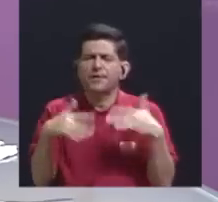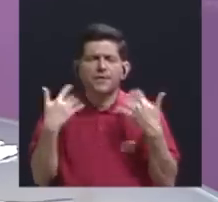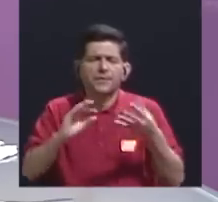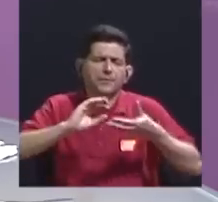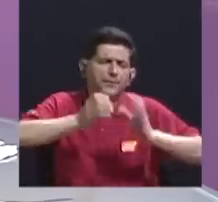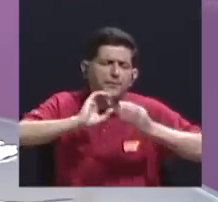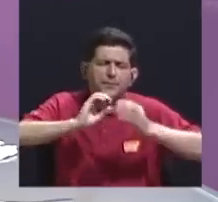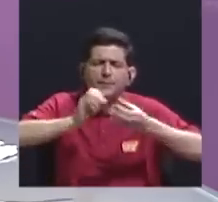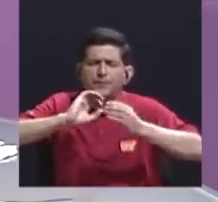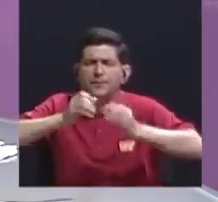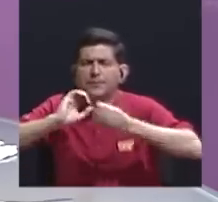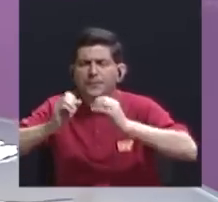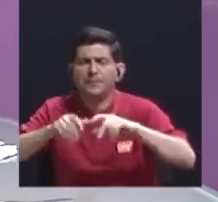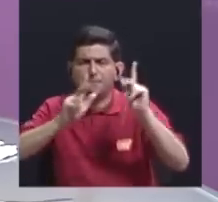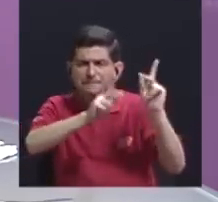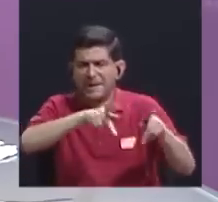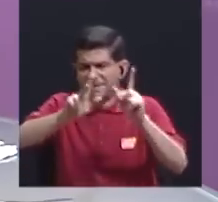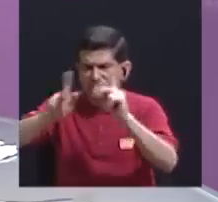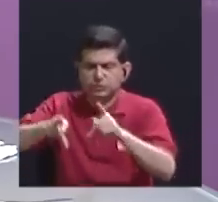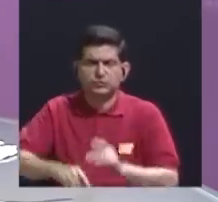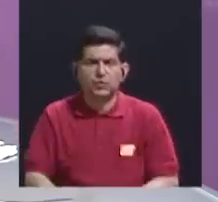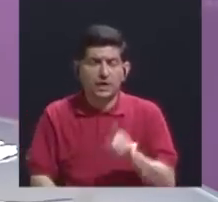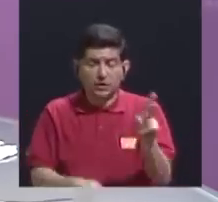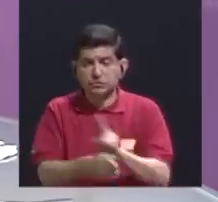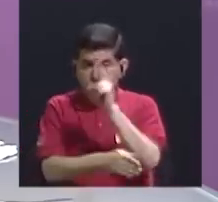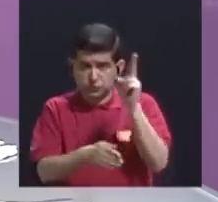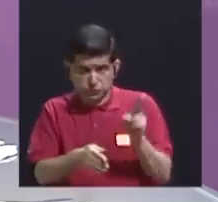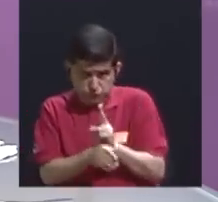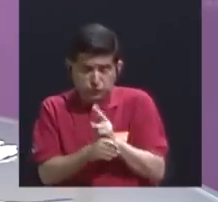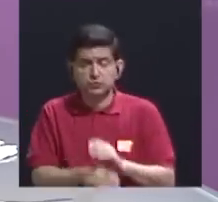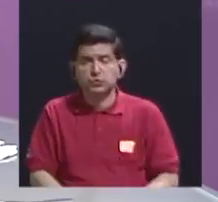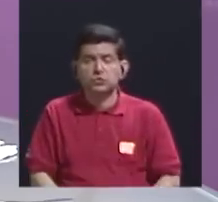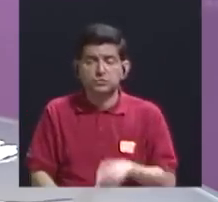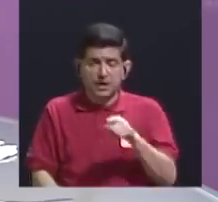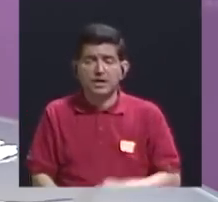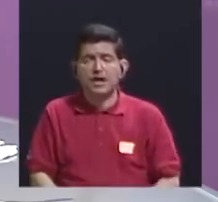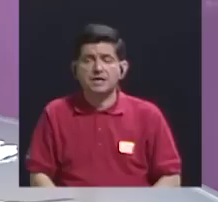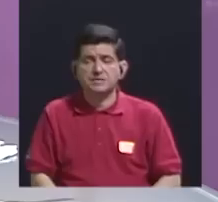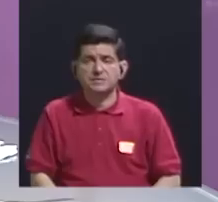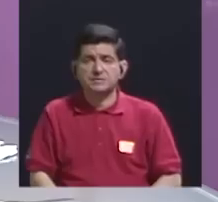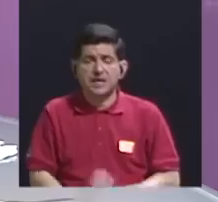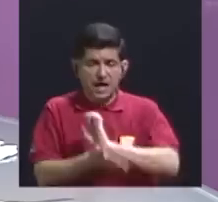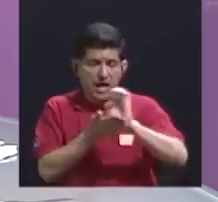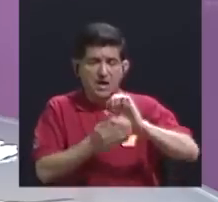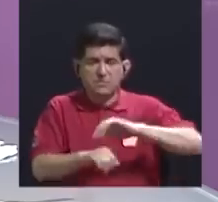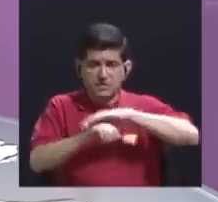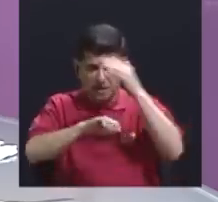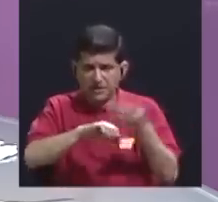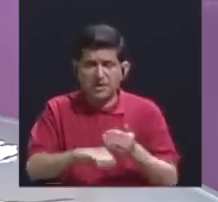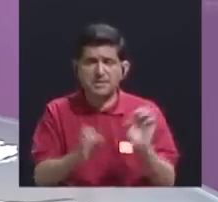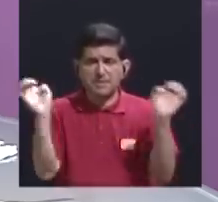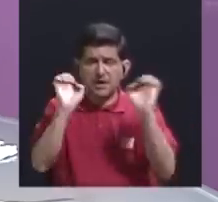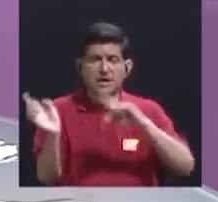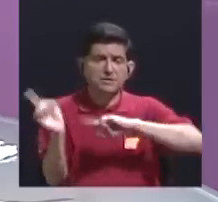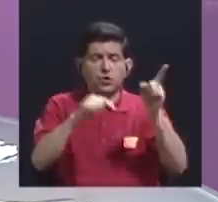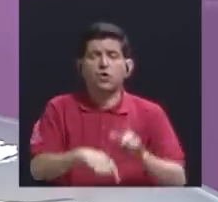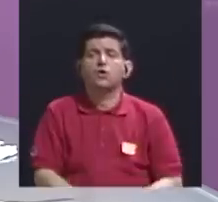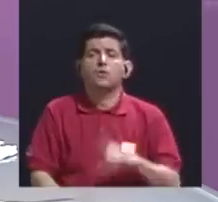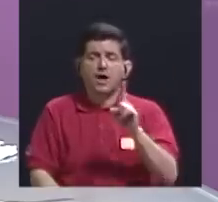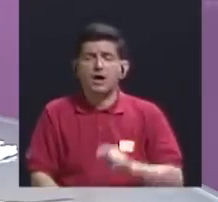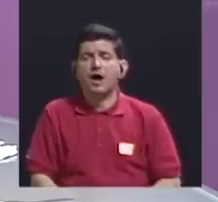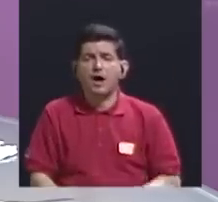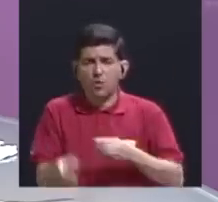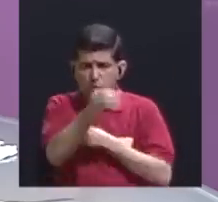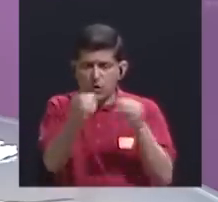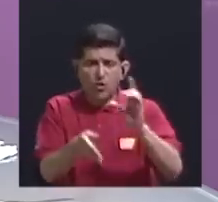de personas que usan la anticoncepción de emergencia o que acuden a un consultorio para la